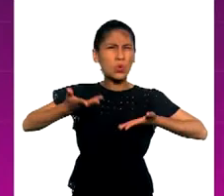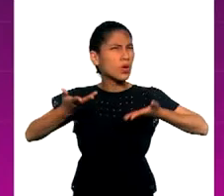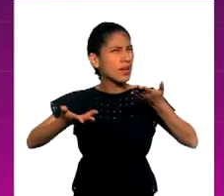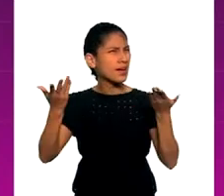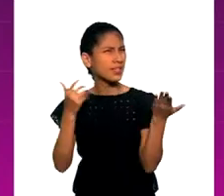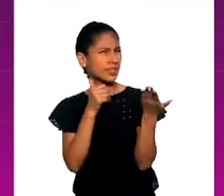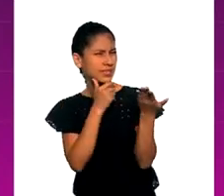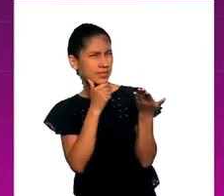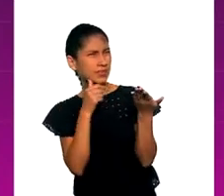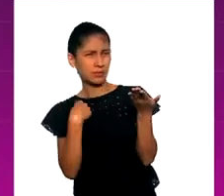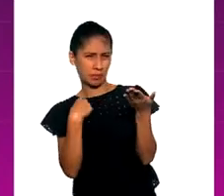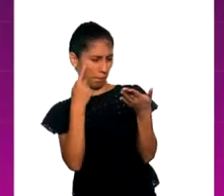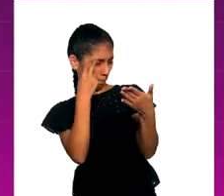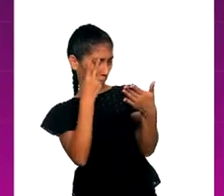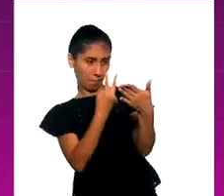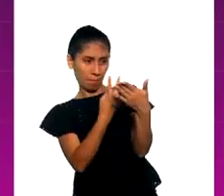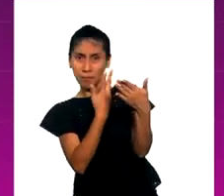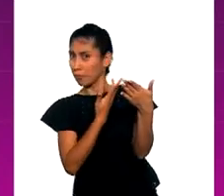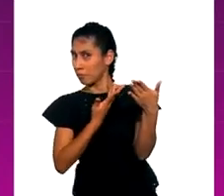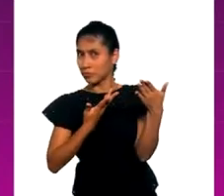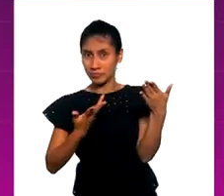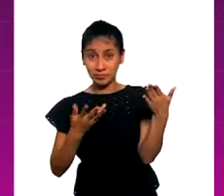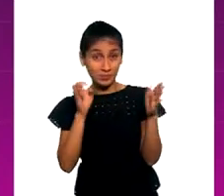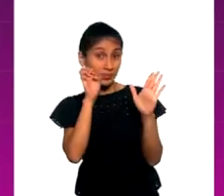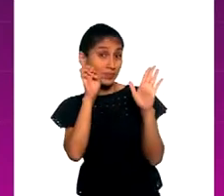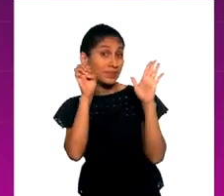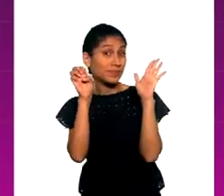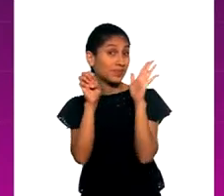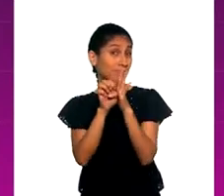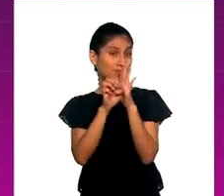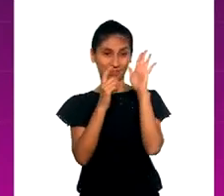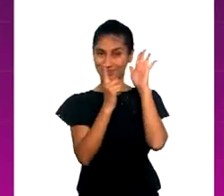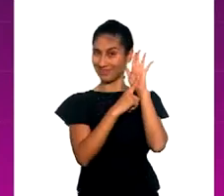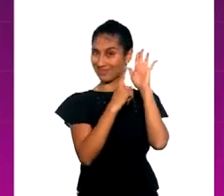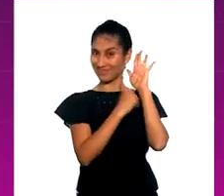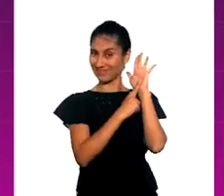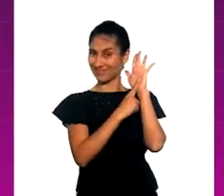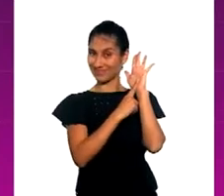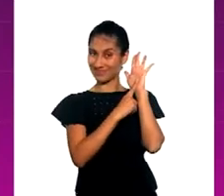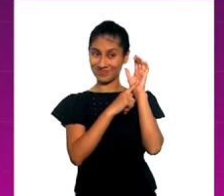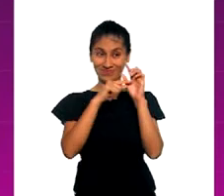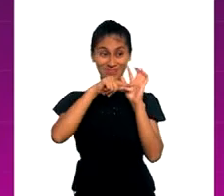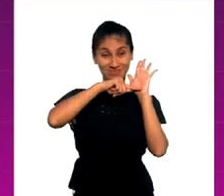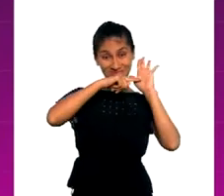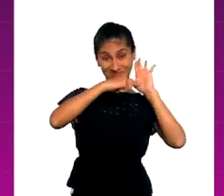creo que yo no les dejo por ejemplo estás